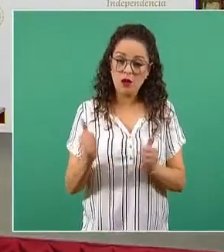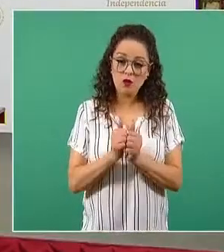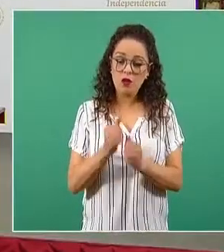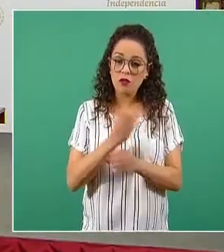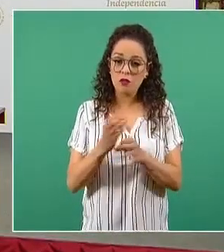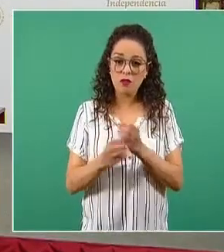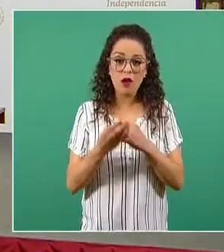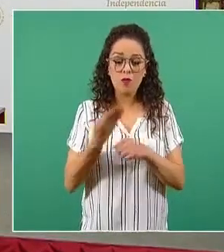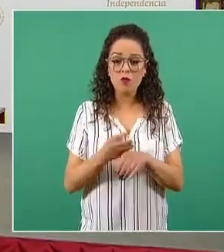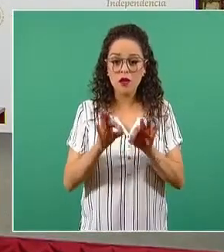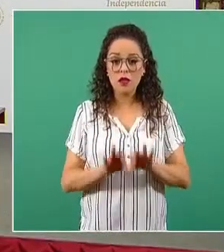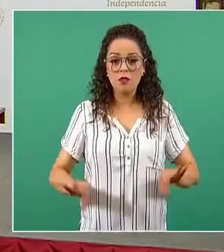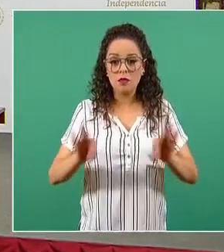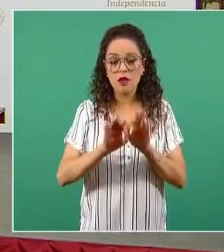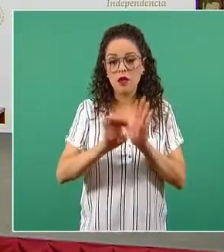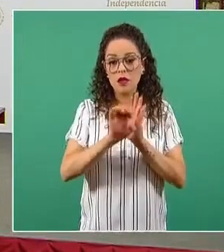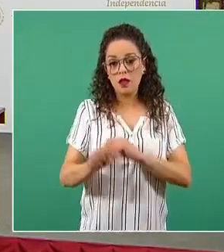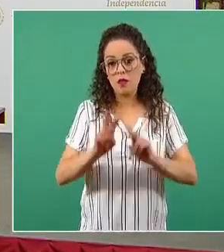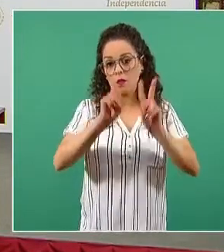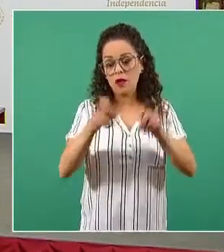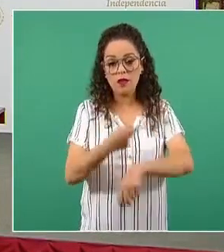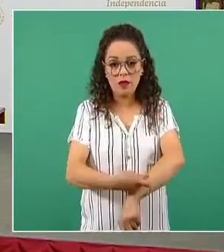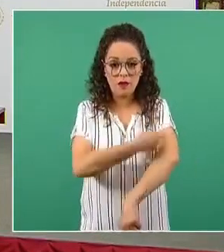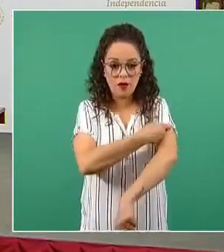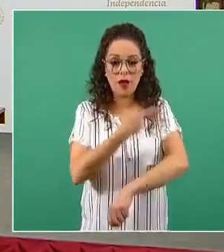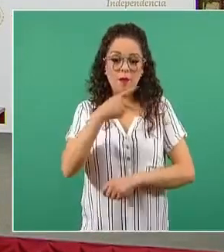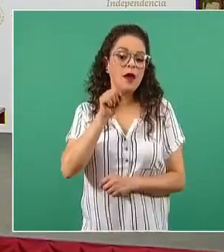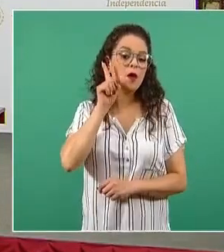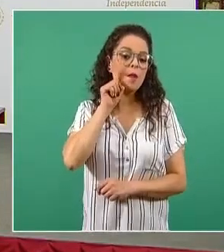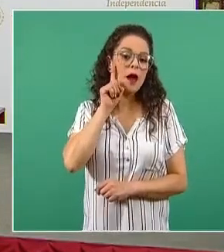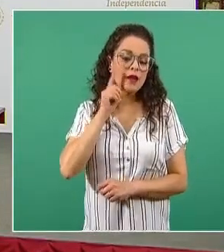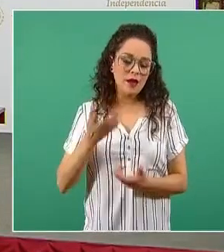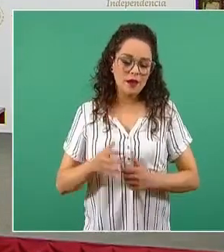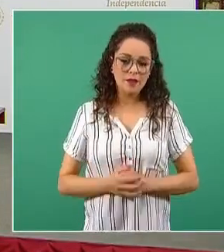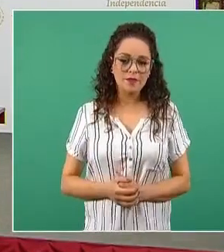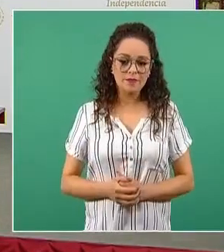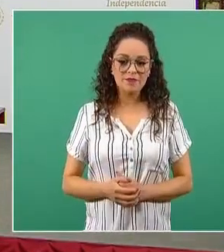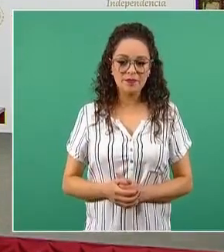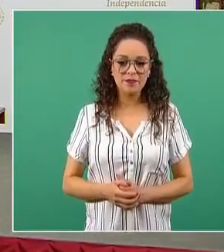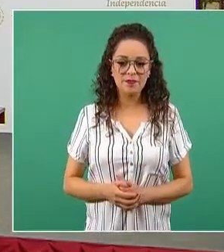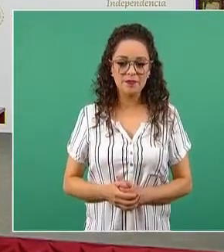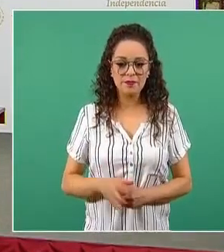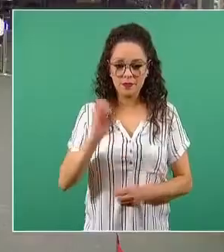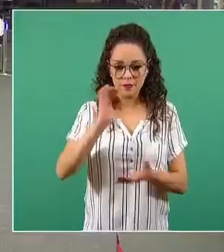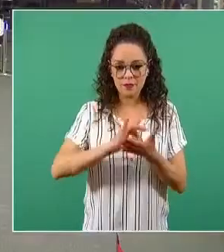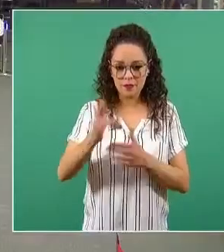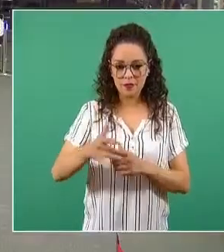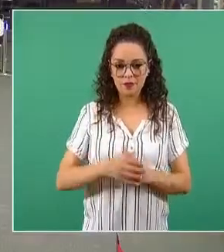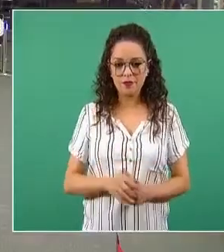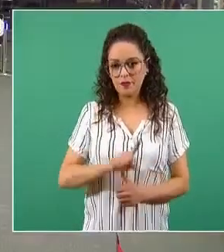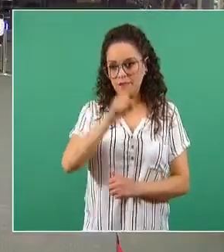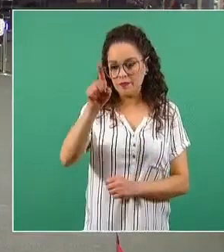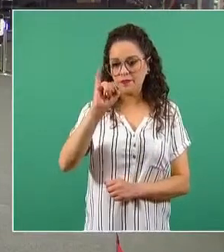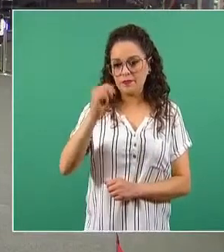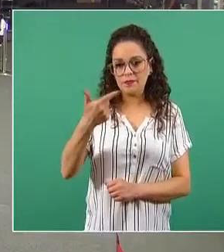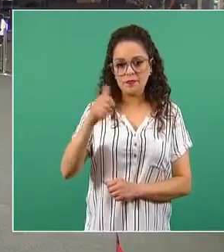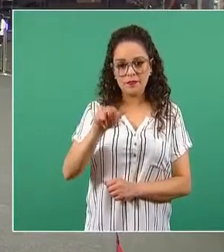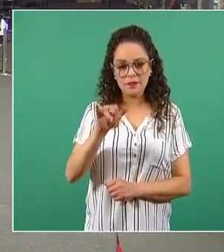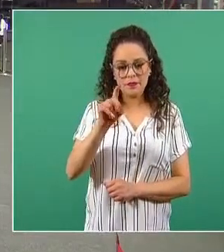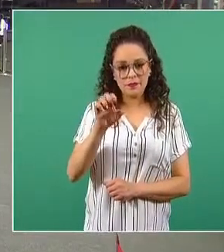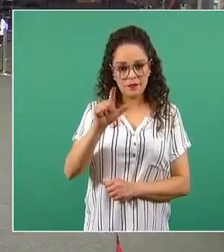fundamentales como la vacuna. Pero mañana, para que nos dé tiempo de comentarlo. Muchas gracias. Ignacio de Alba, pie de página, por